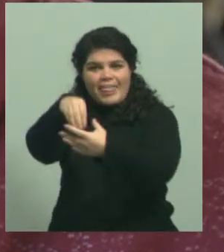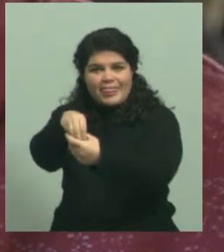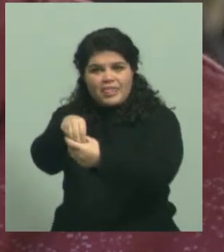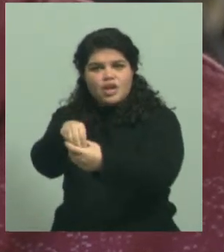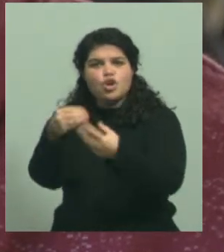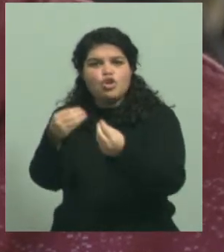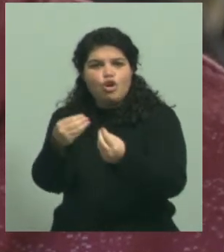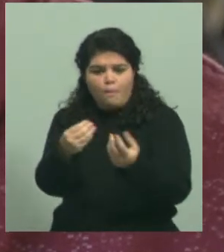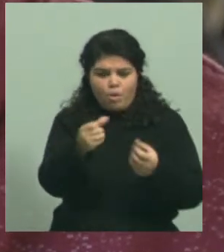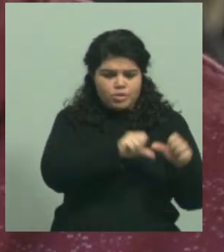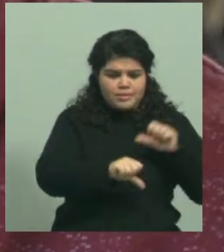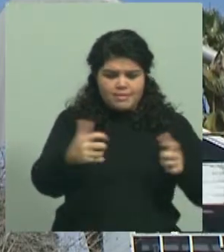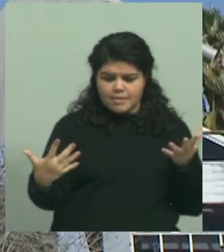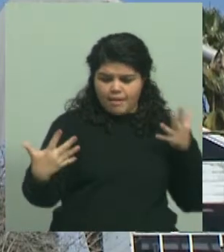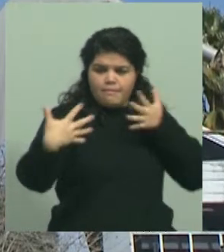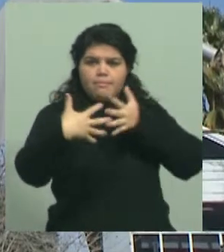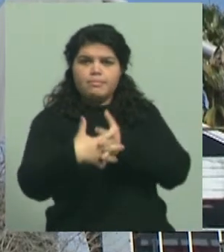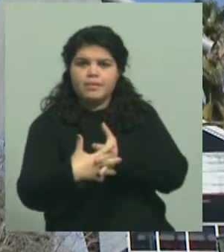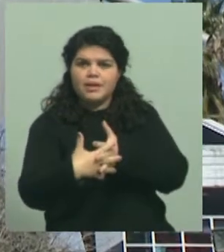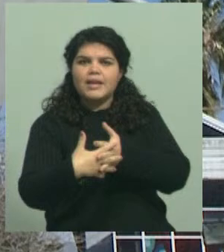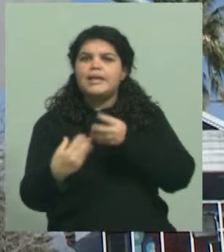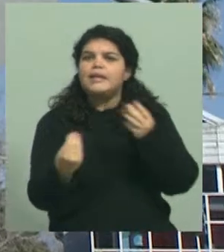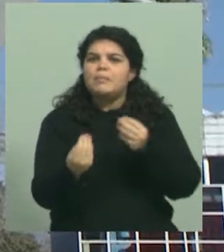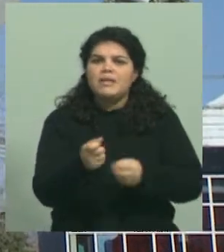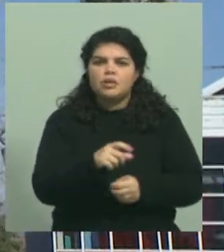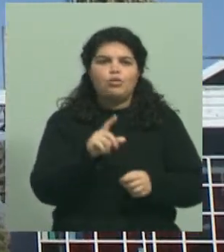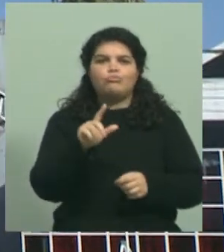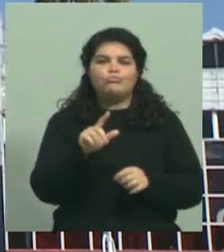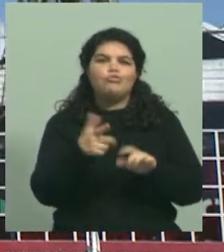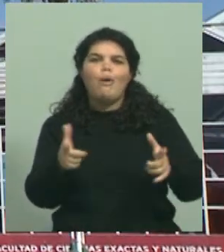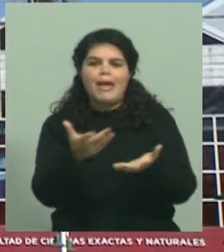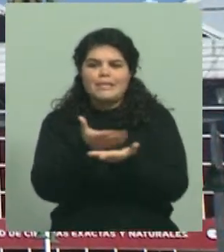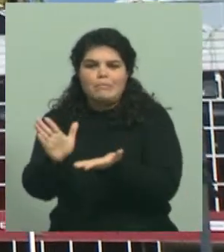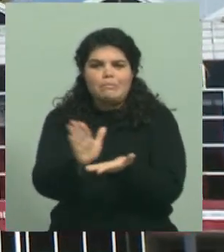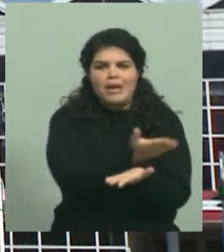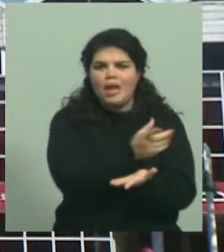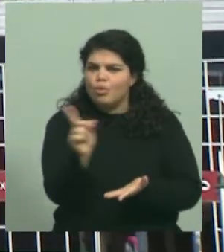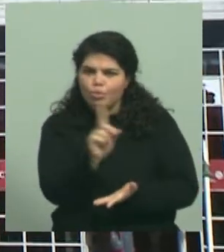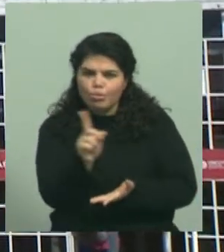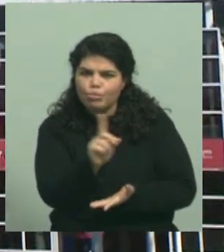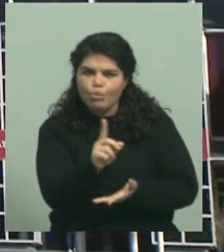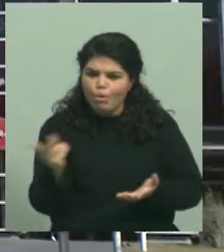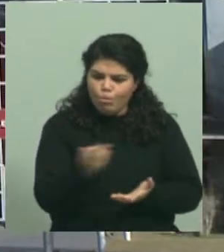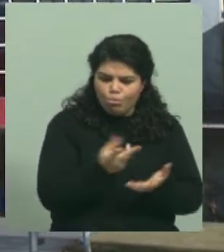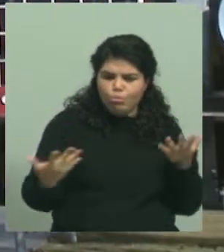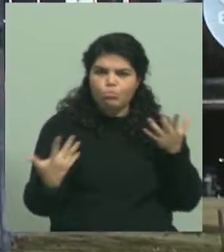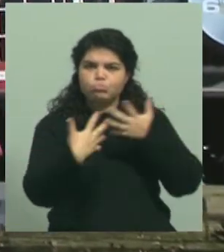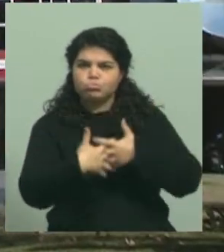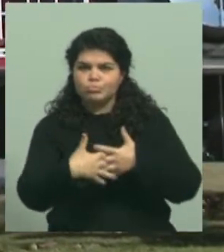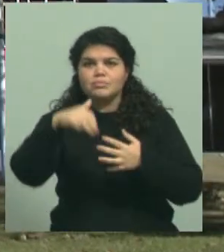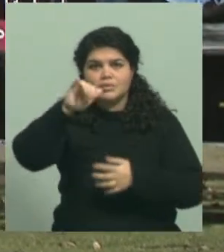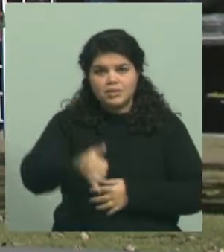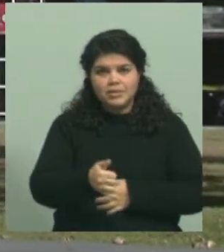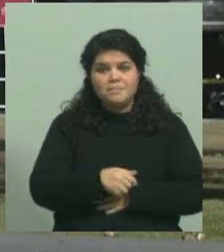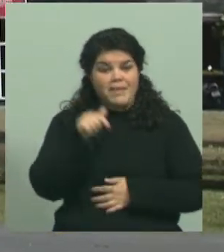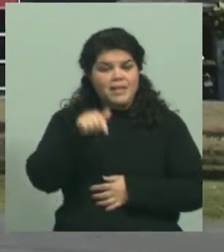ciencia no es algo que necesariamente ocurre en un laboratorio o en un aula, sino que es algo que nos interpela constantemente. Y ese